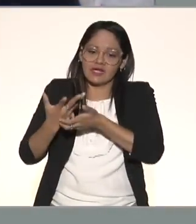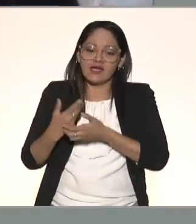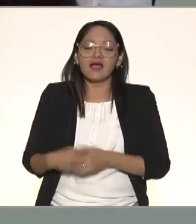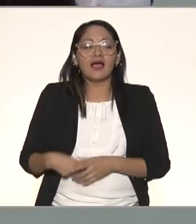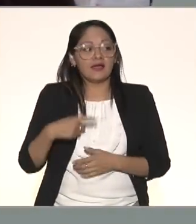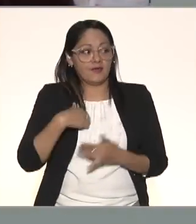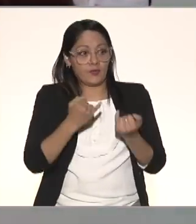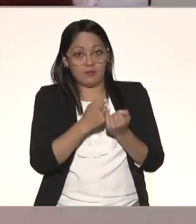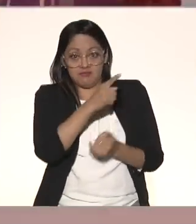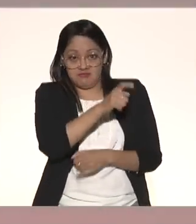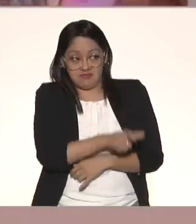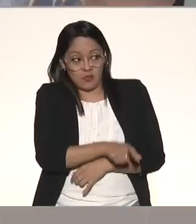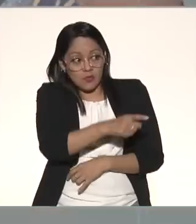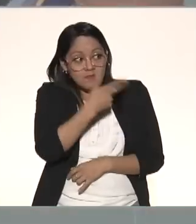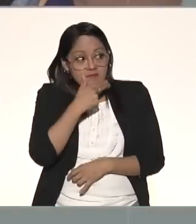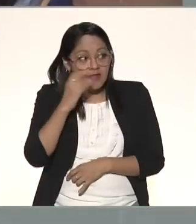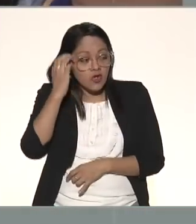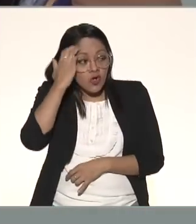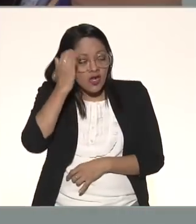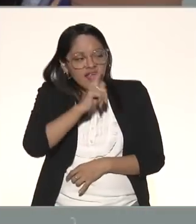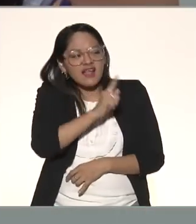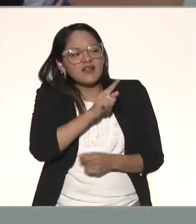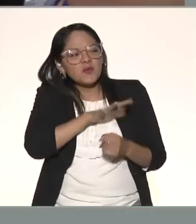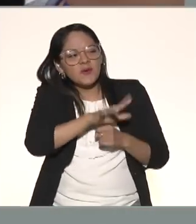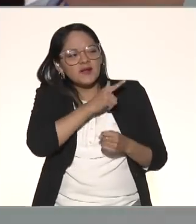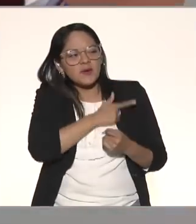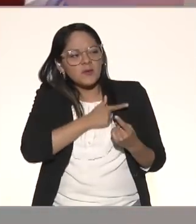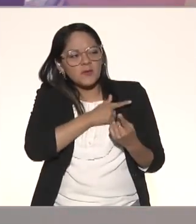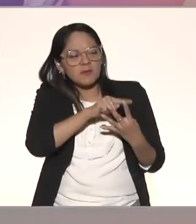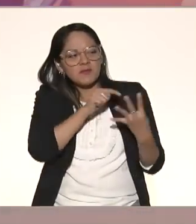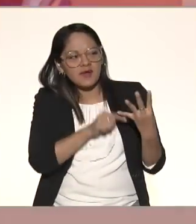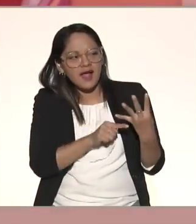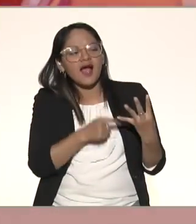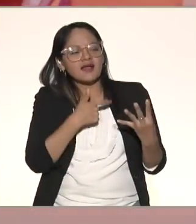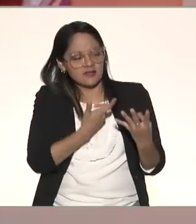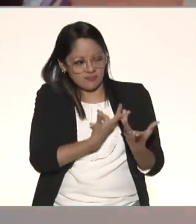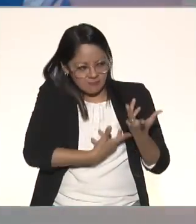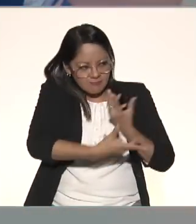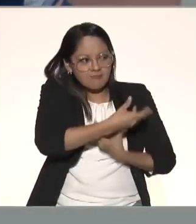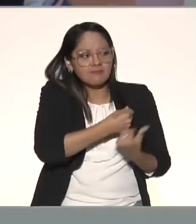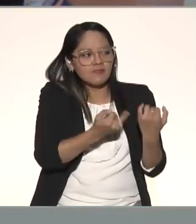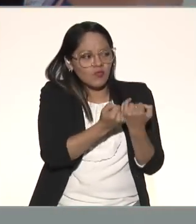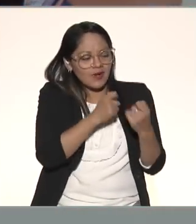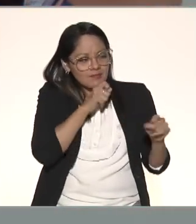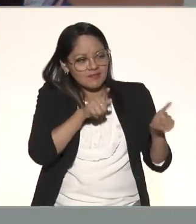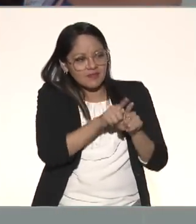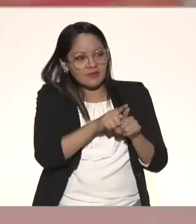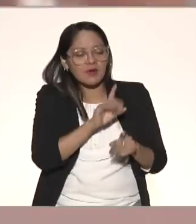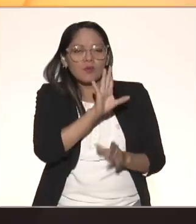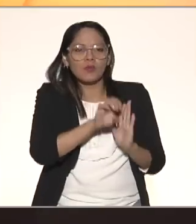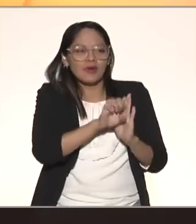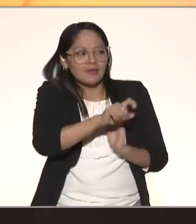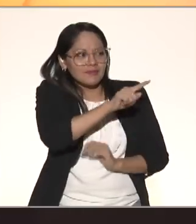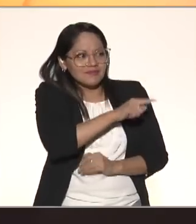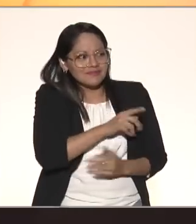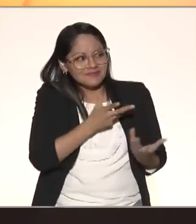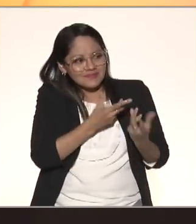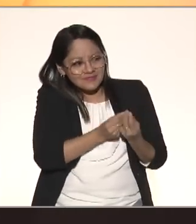gustan, que sé que le pueden dar un bonito recuerdo. Bueno, aunque haya como,